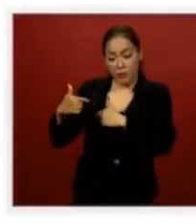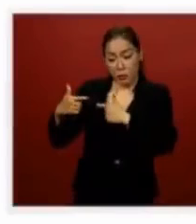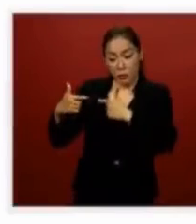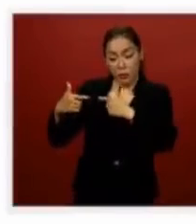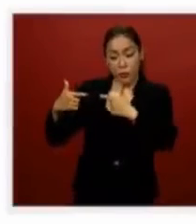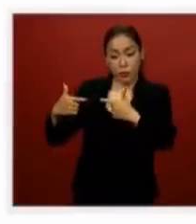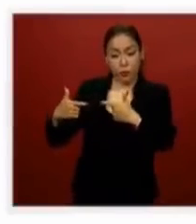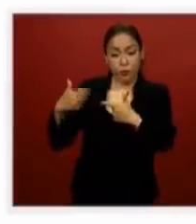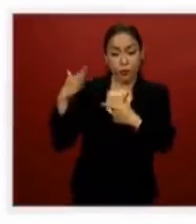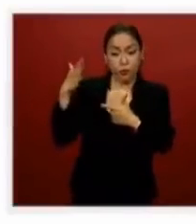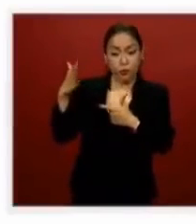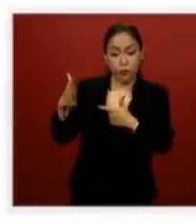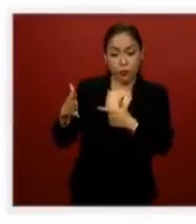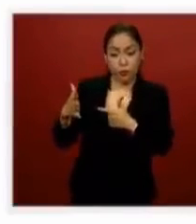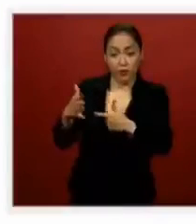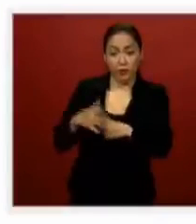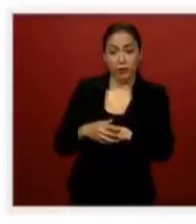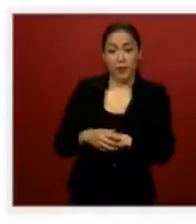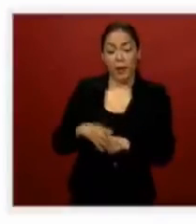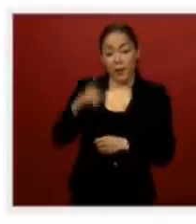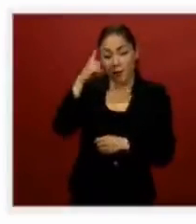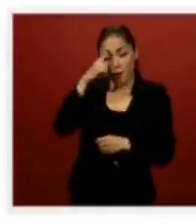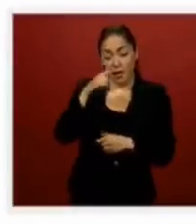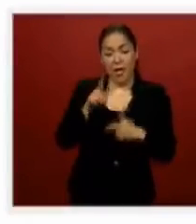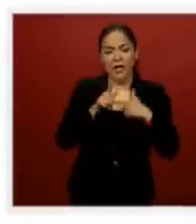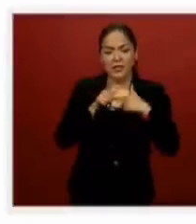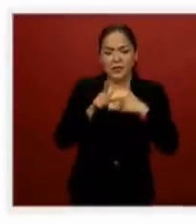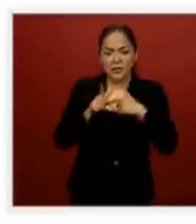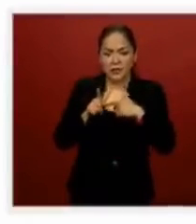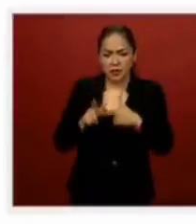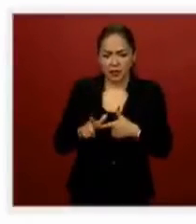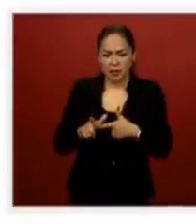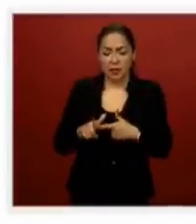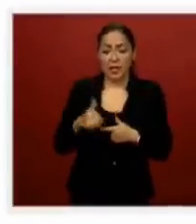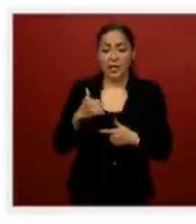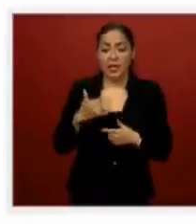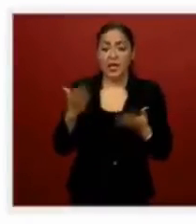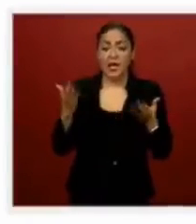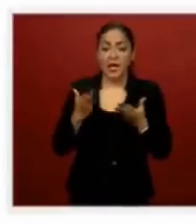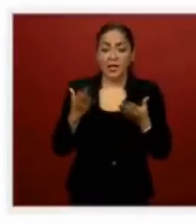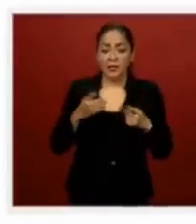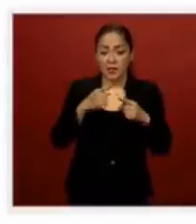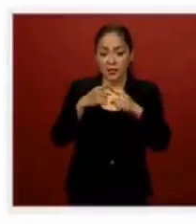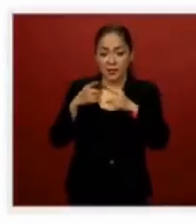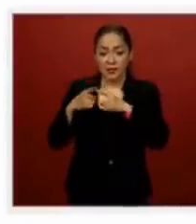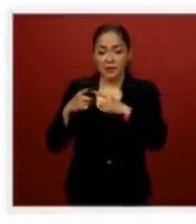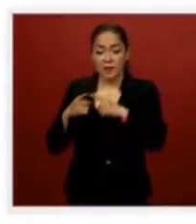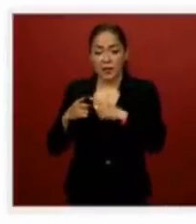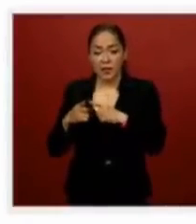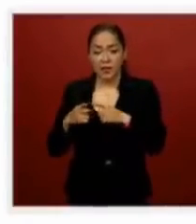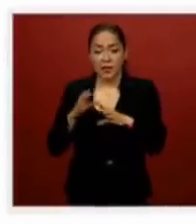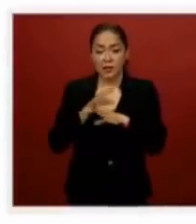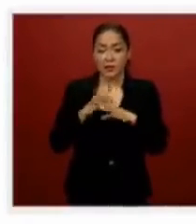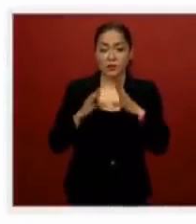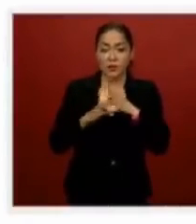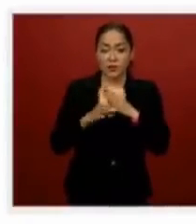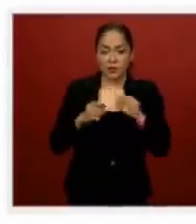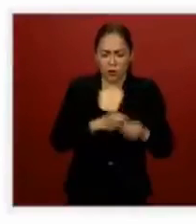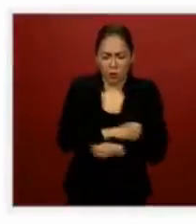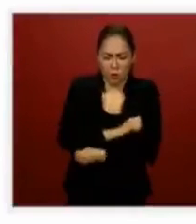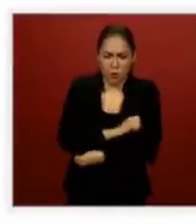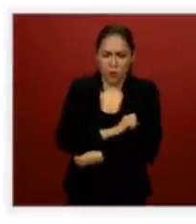futuras, así como la continuidad, la expansión y la realización de las potencialidades de la civilización